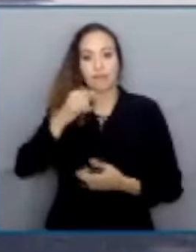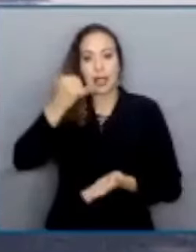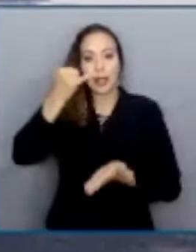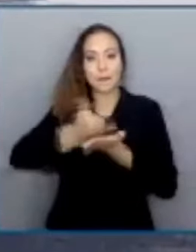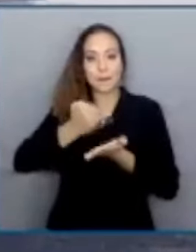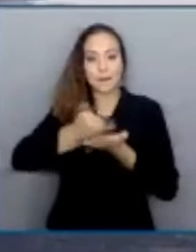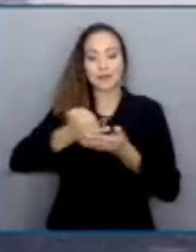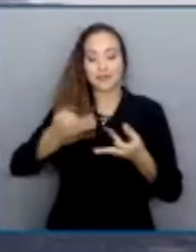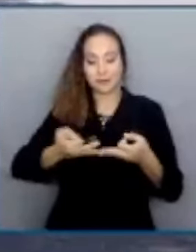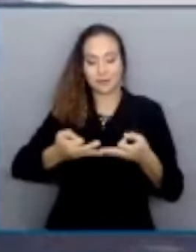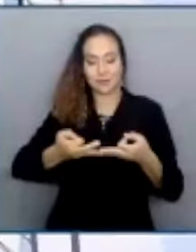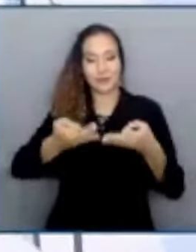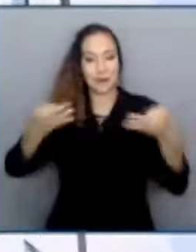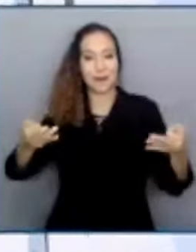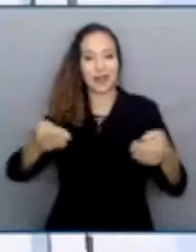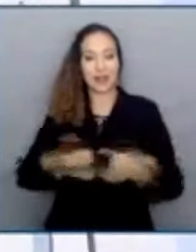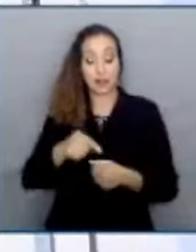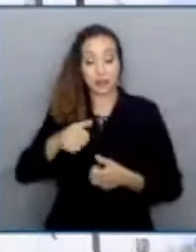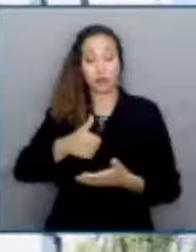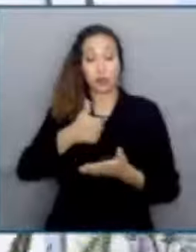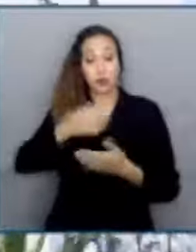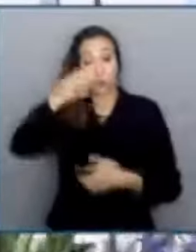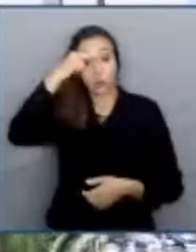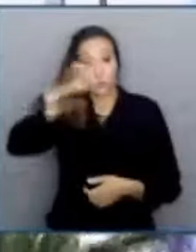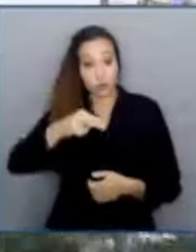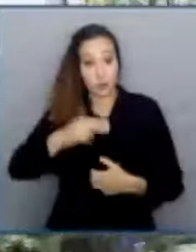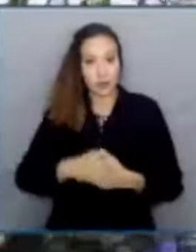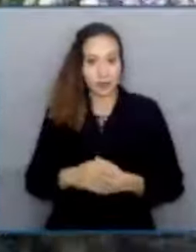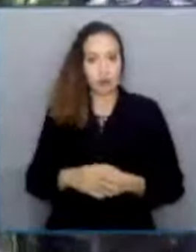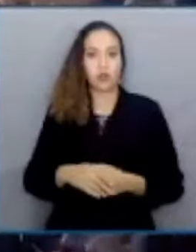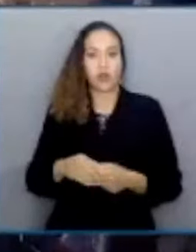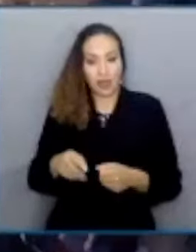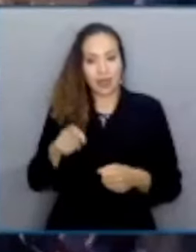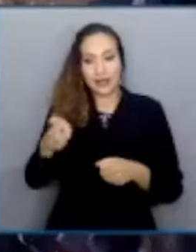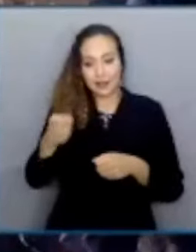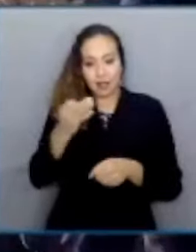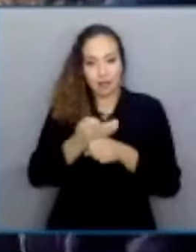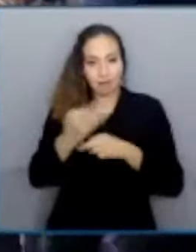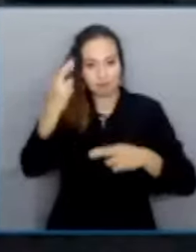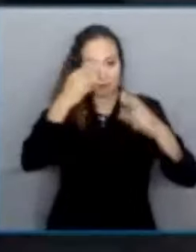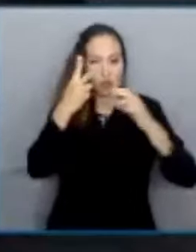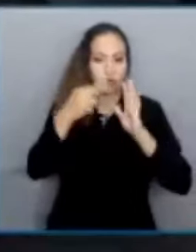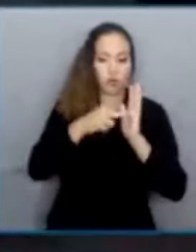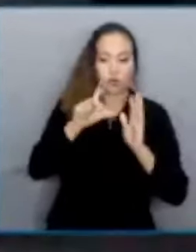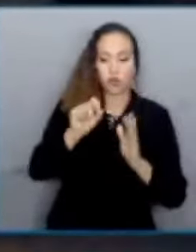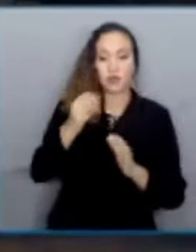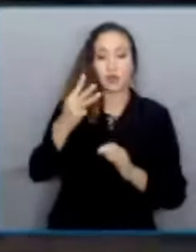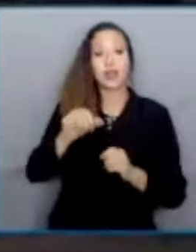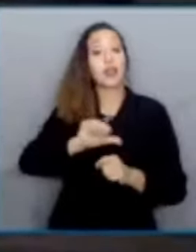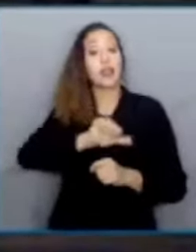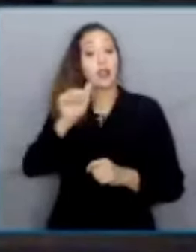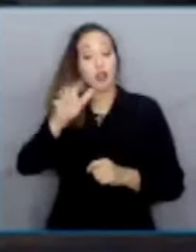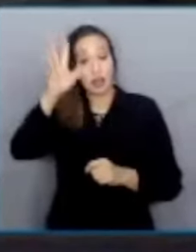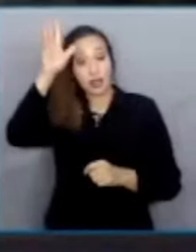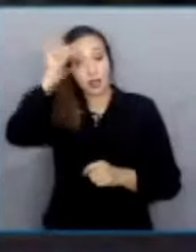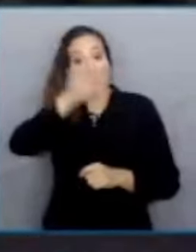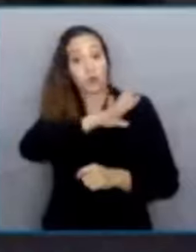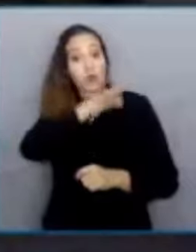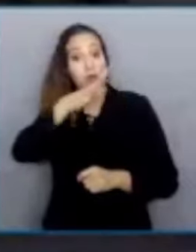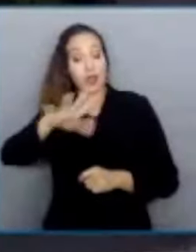Ciudad de México, vigente en el ejercicio fiscal de 2023, así como la del acuerdo general por el que se otorgan subsidios fiscales para el